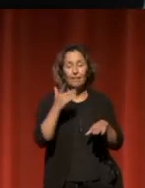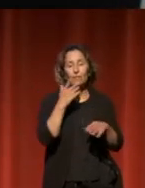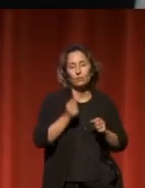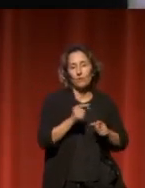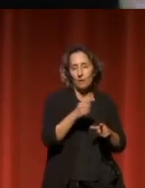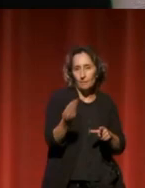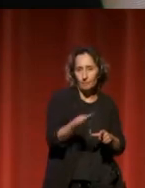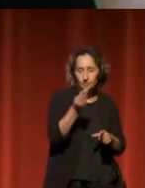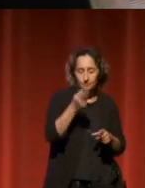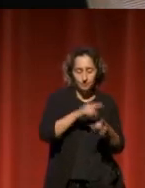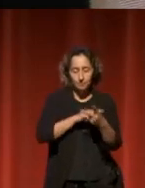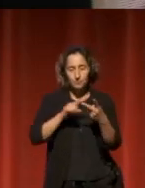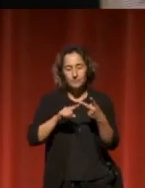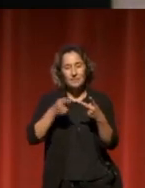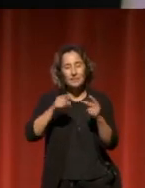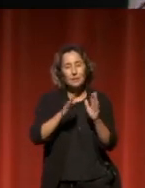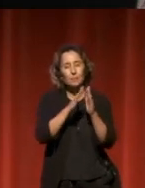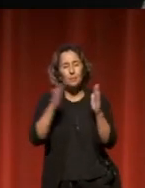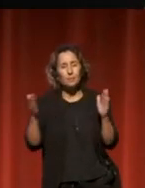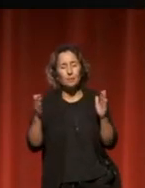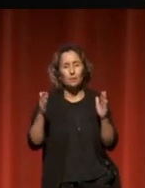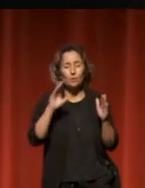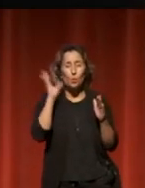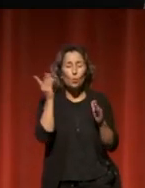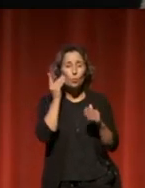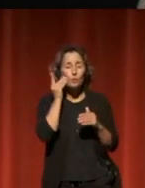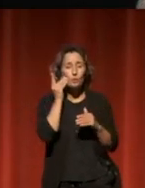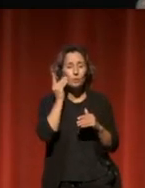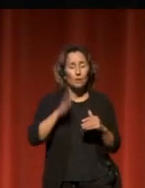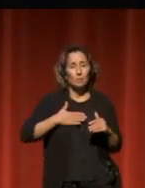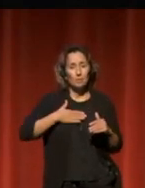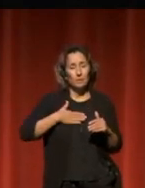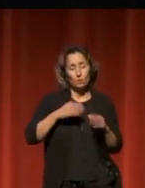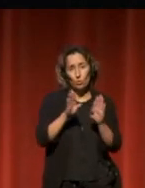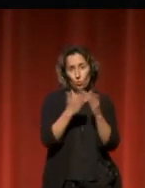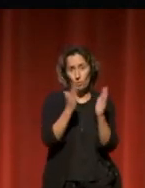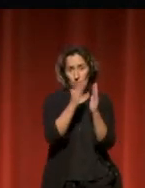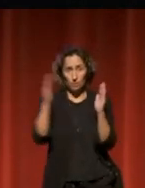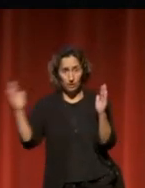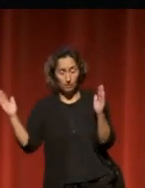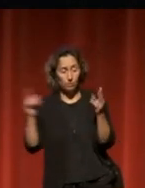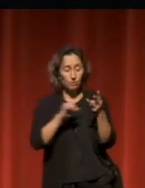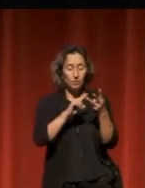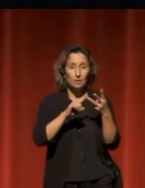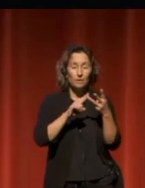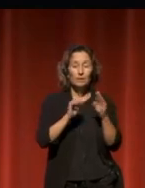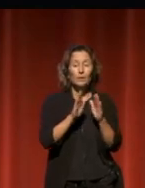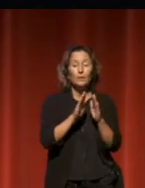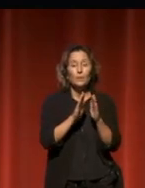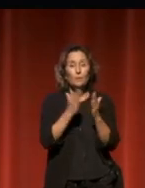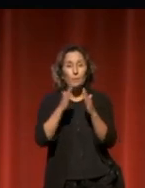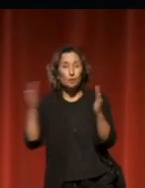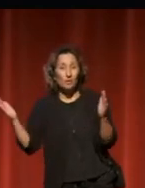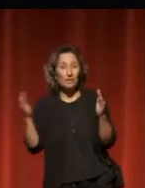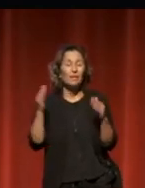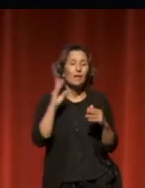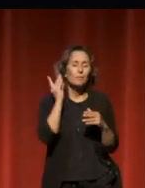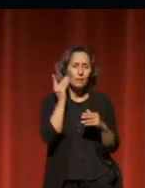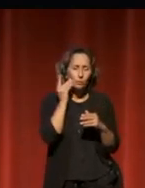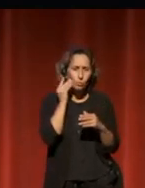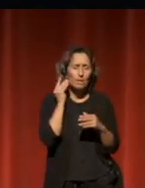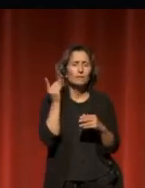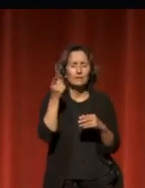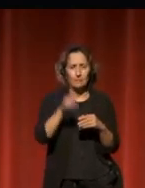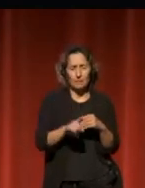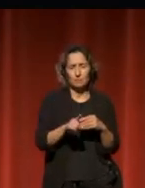También ha contribuido a la Biblioteca Virtual de Patrimonio Bibliográfico y la Biblioteca Virtual de Prensa Histórica, además de